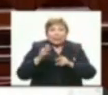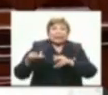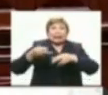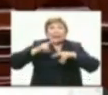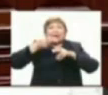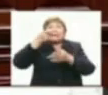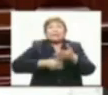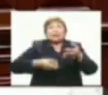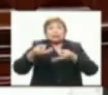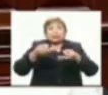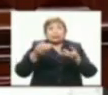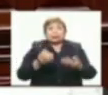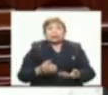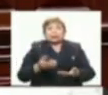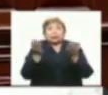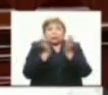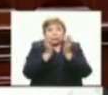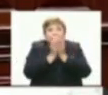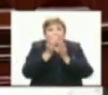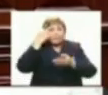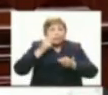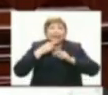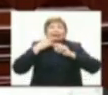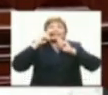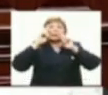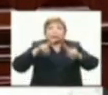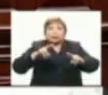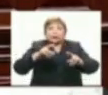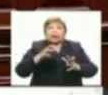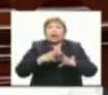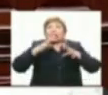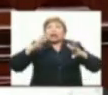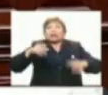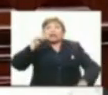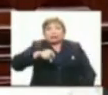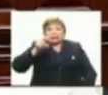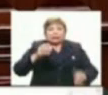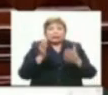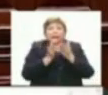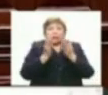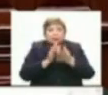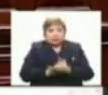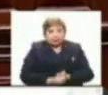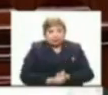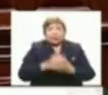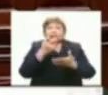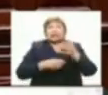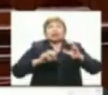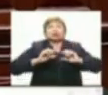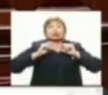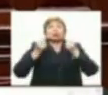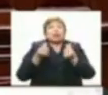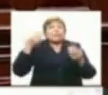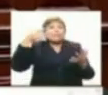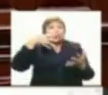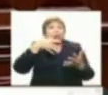Nos proponemos aumentar el presupuesto del sector educación para dar respuesta a las grandes necesidades educativas de los sectores